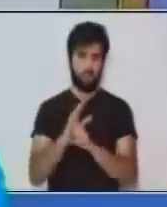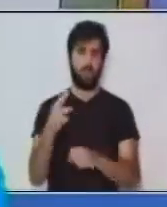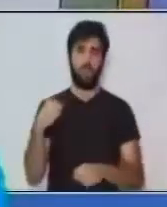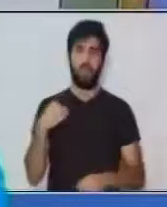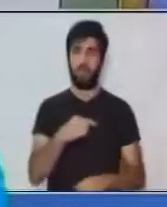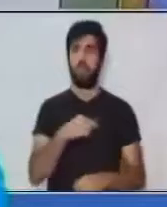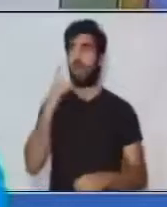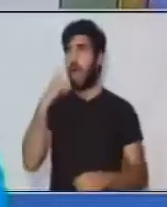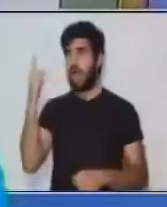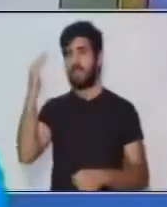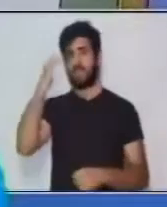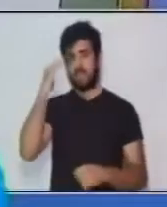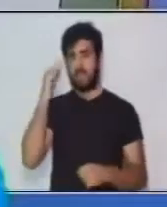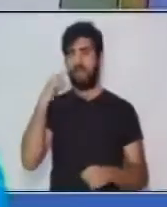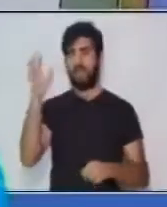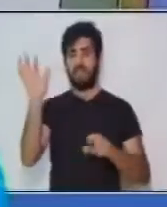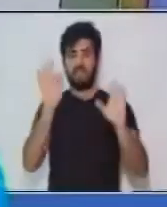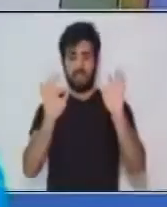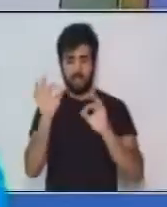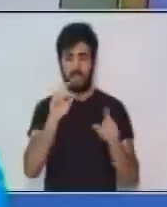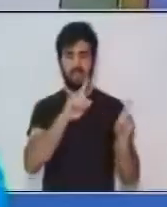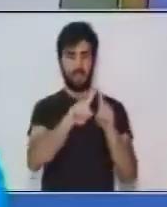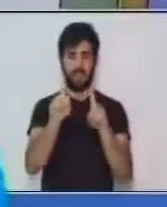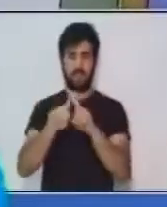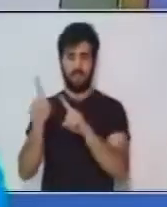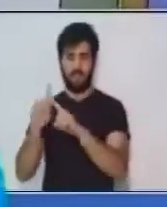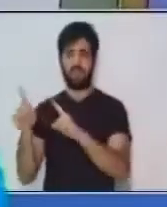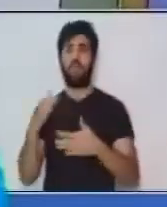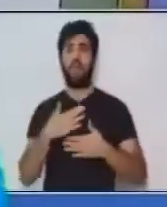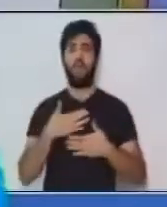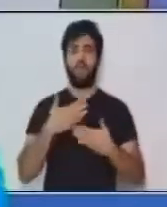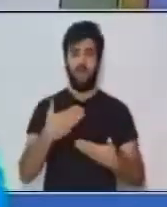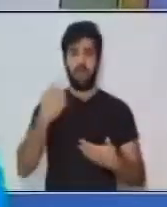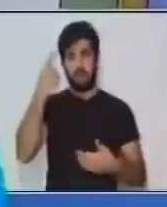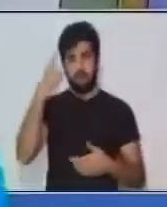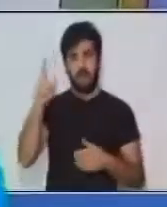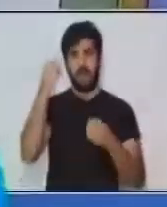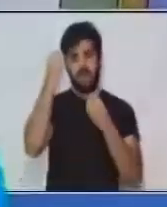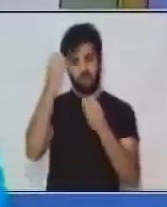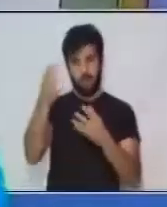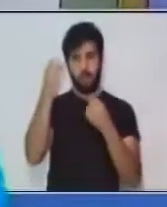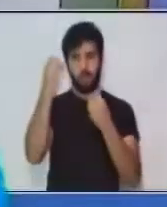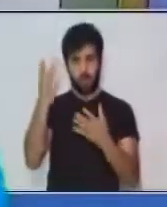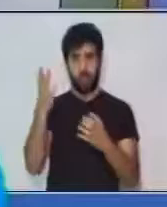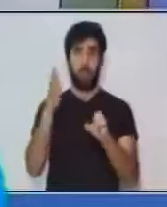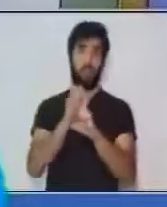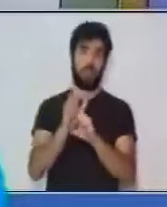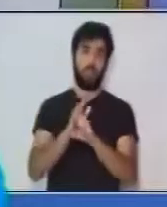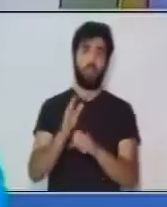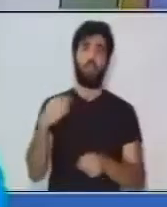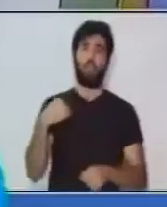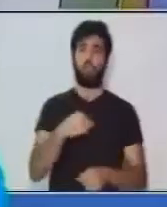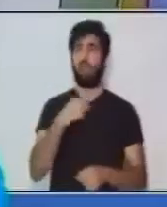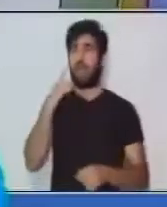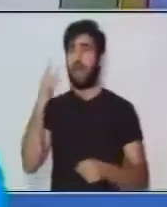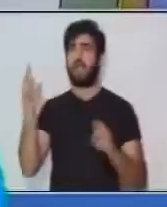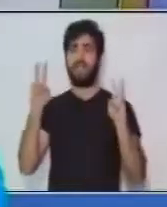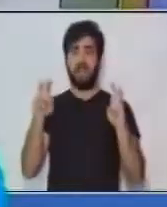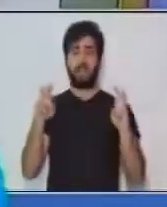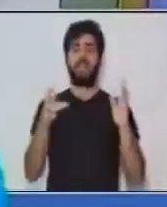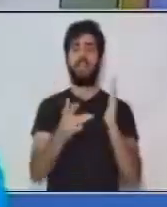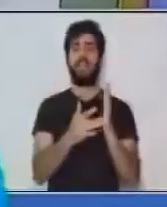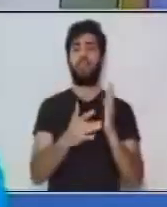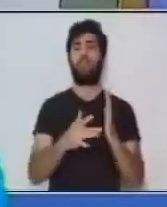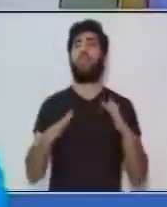tenemos que identificar las fuentes confiables de información. Por lo tanto, si nosotros hablamos de fuentes tecnológicas,